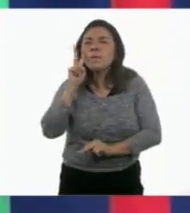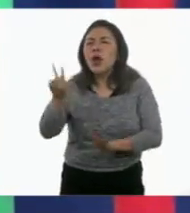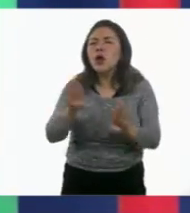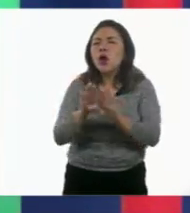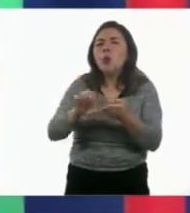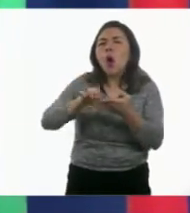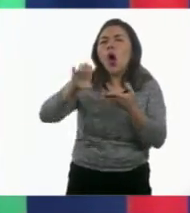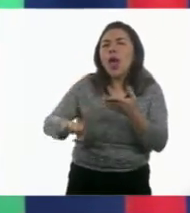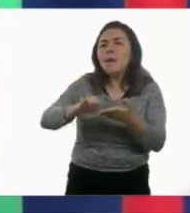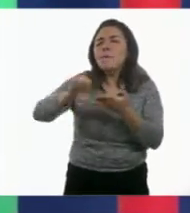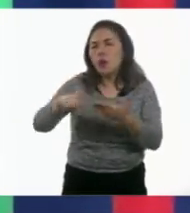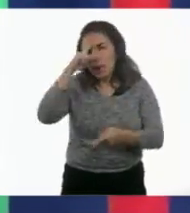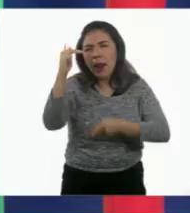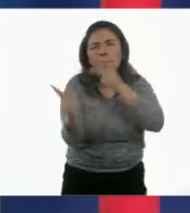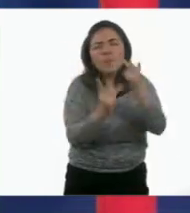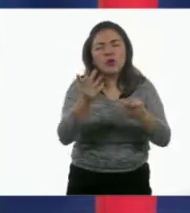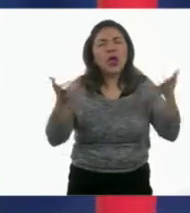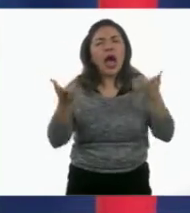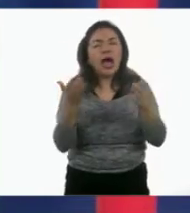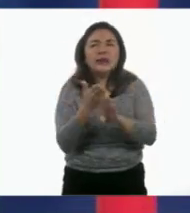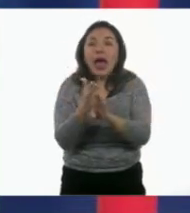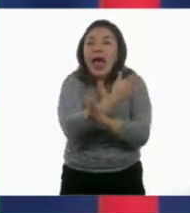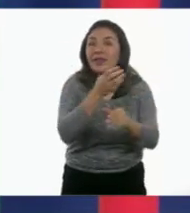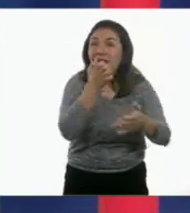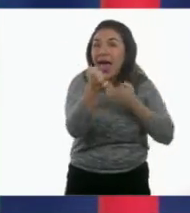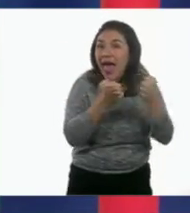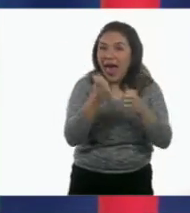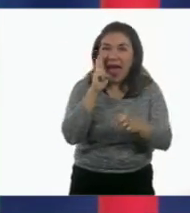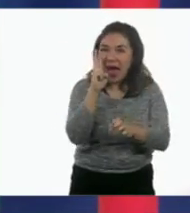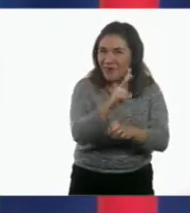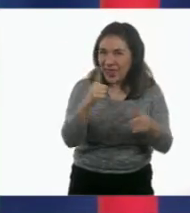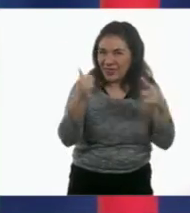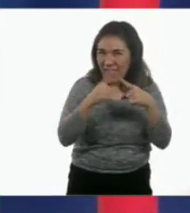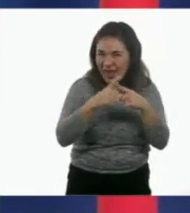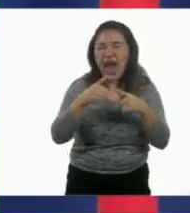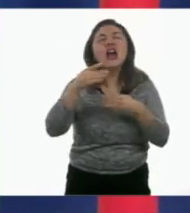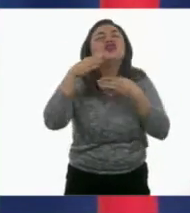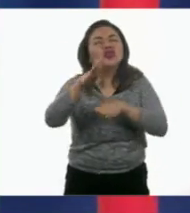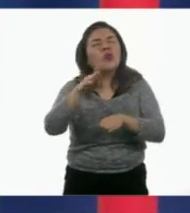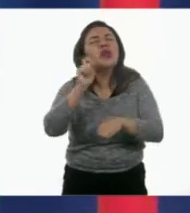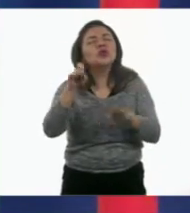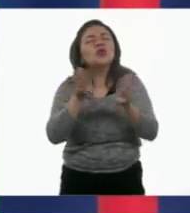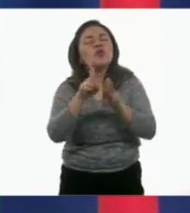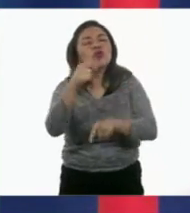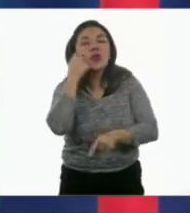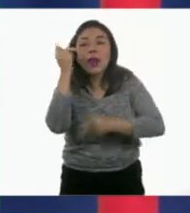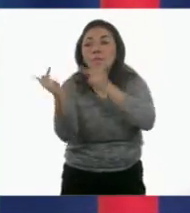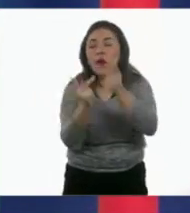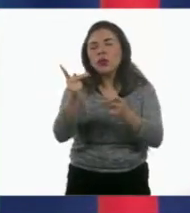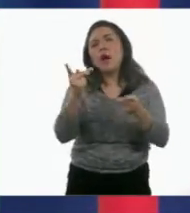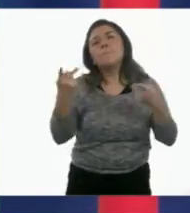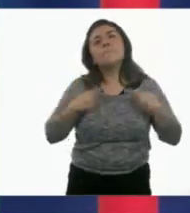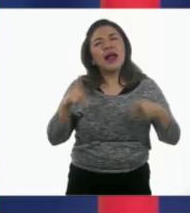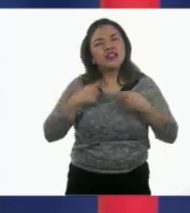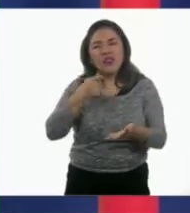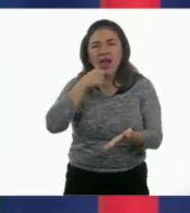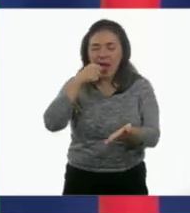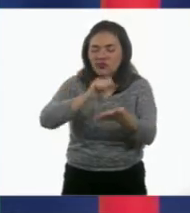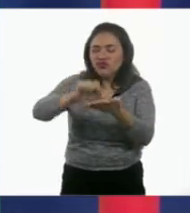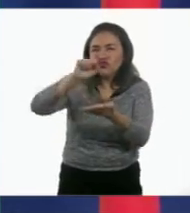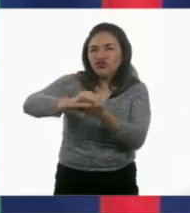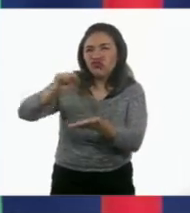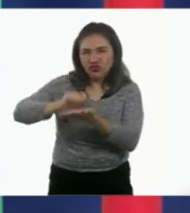de preguntas que formularon en el reto anterior sobre lo que les gustaría preguntar a una escritora o un